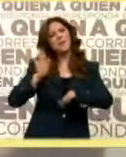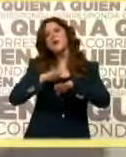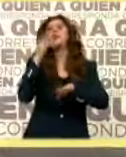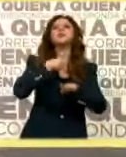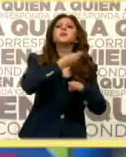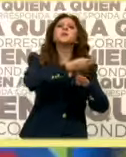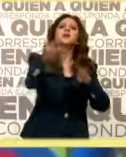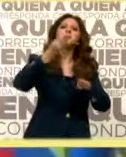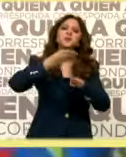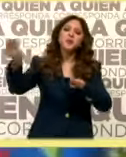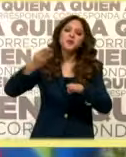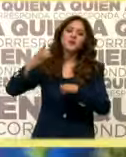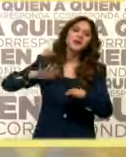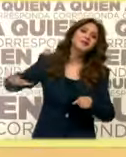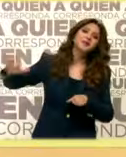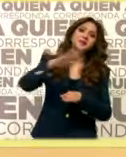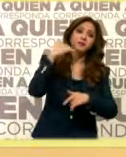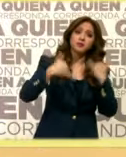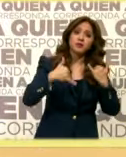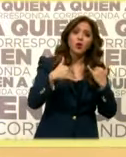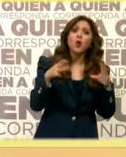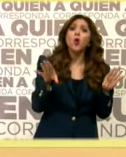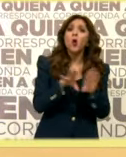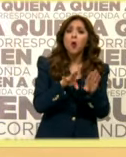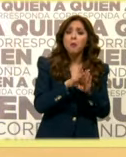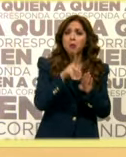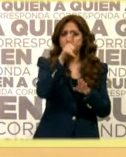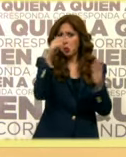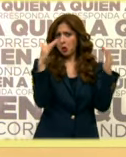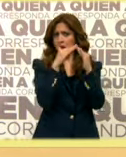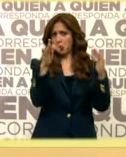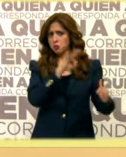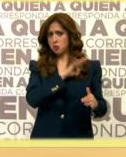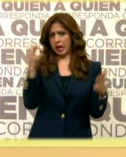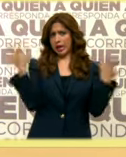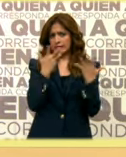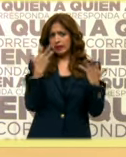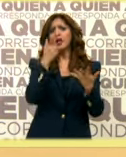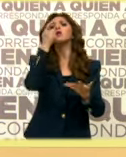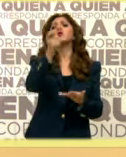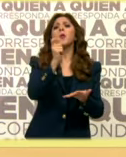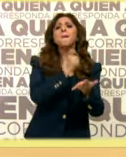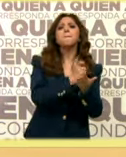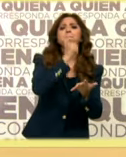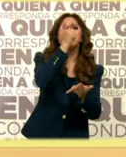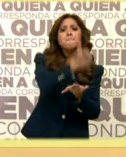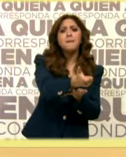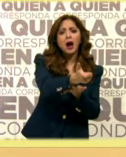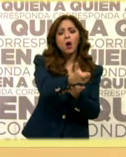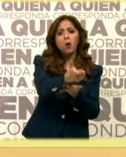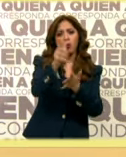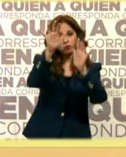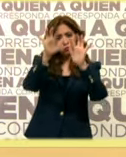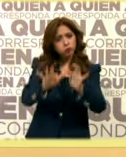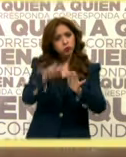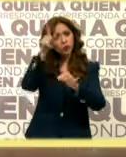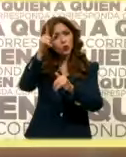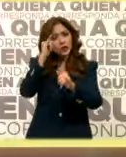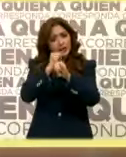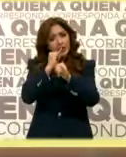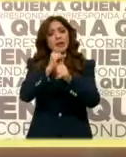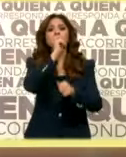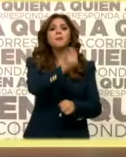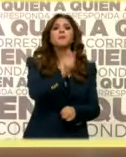esta formidable campaña. Hacerlo desde casa es muy fácil, mediante el pago con PayPal. Basta ingresar a la página